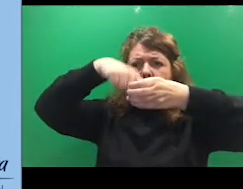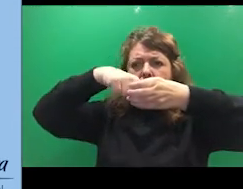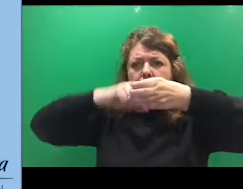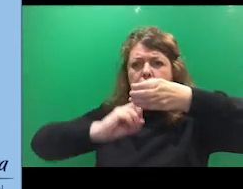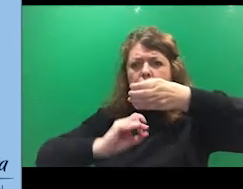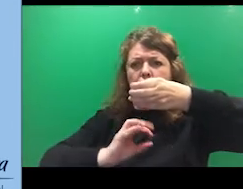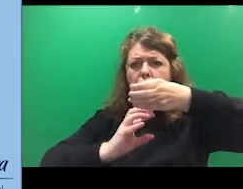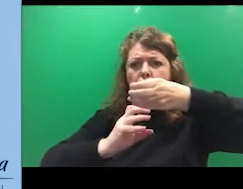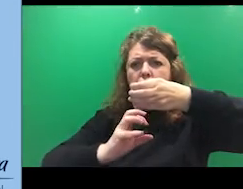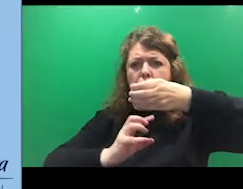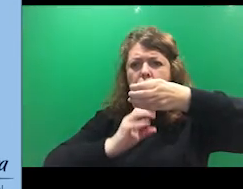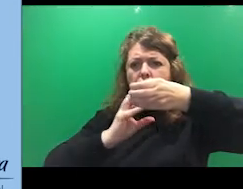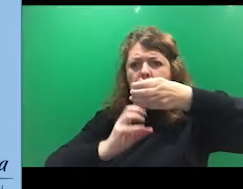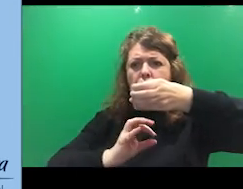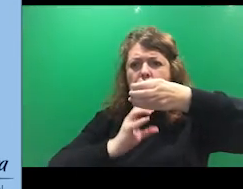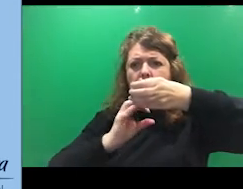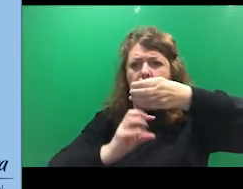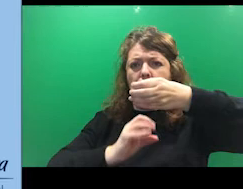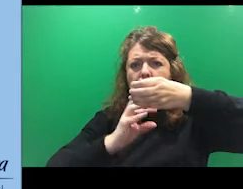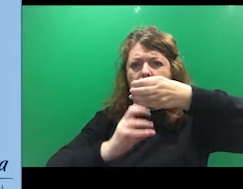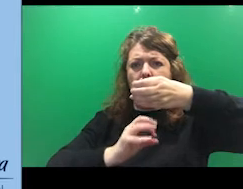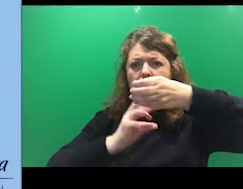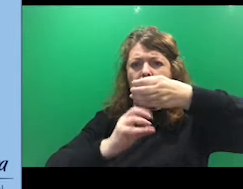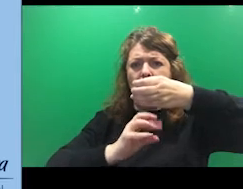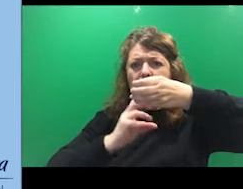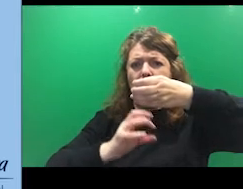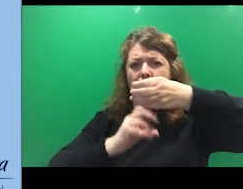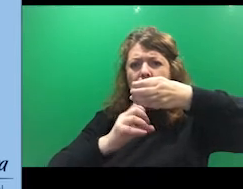sobre el vinagre para que se produzca la reacción.